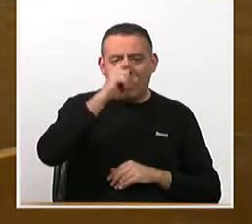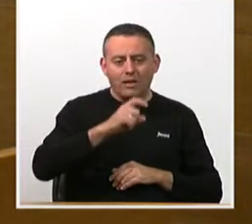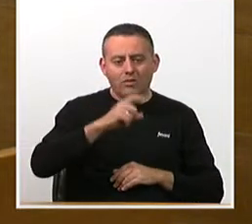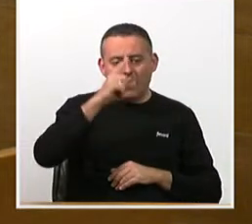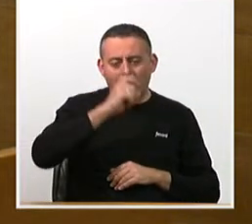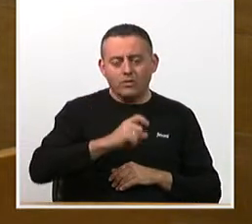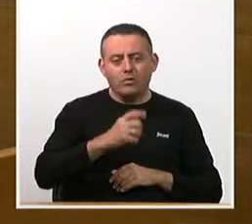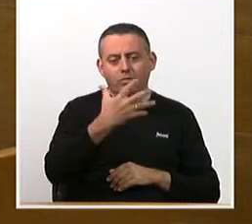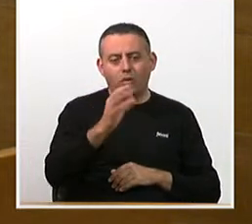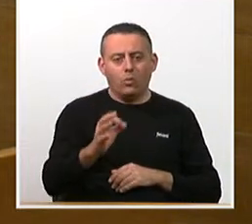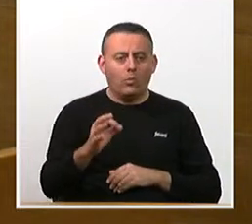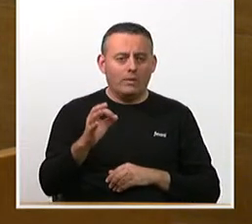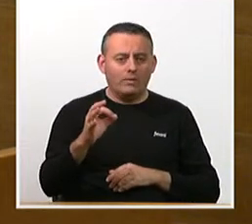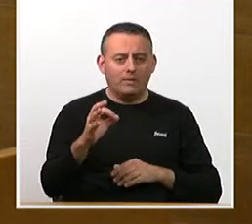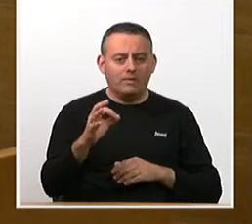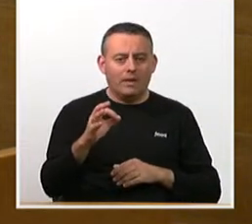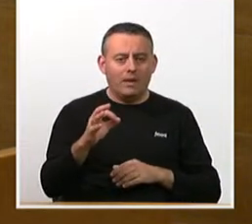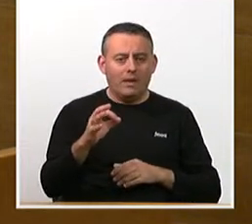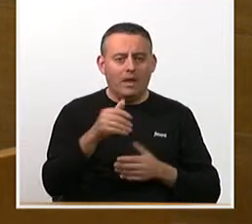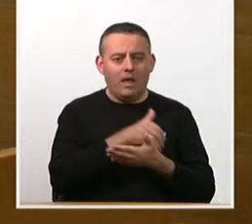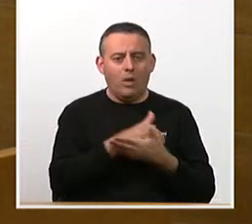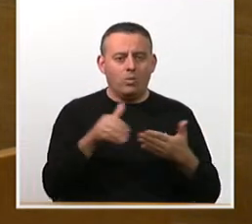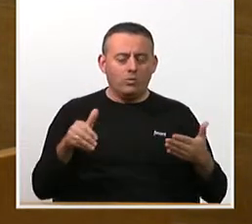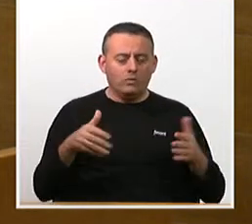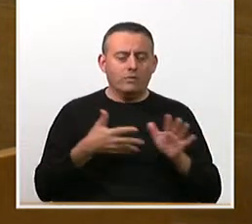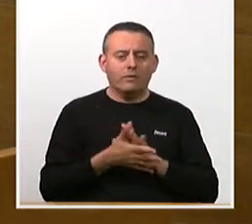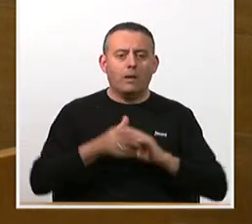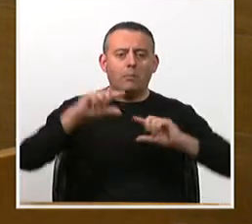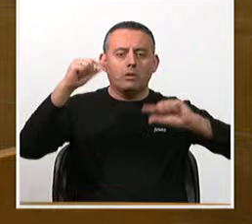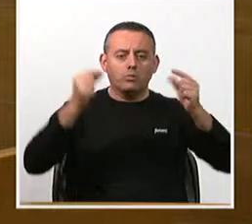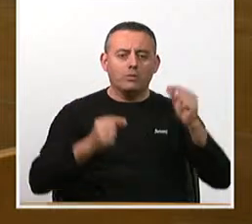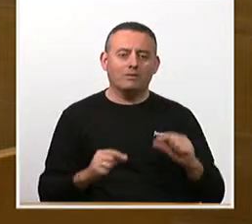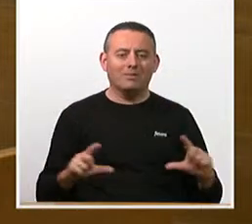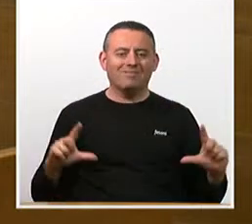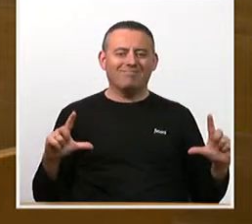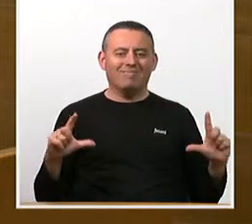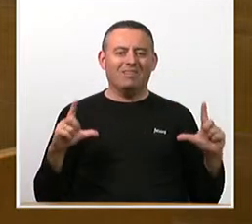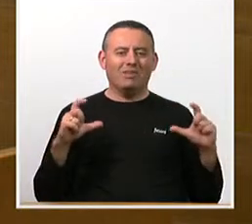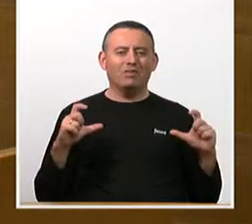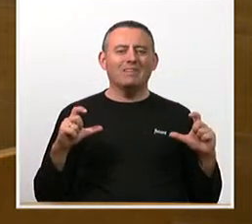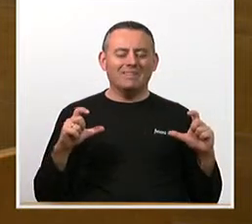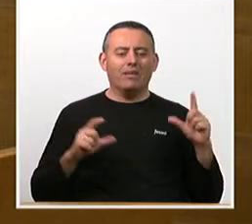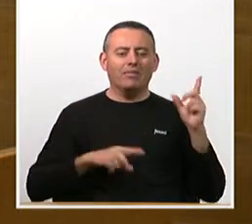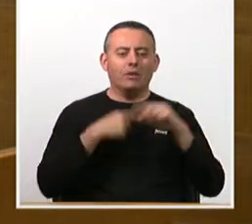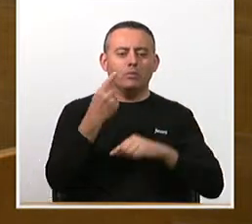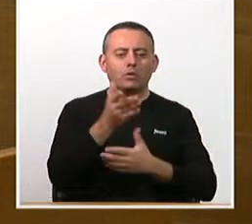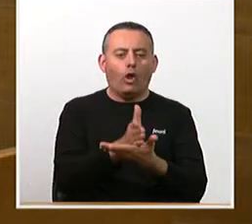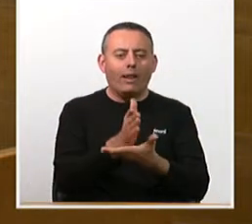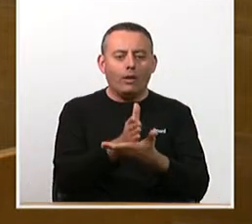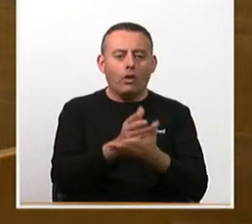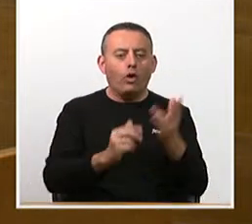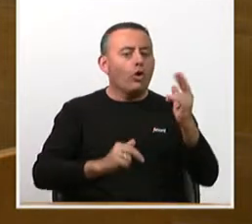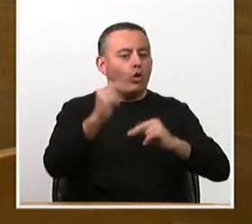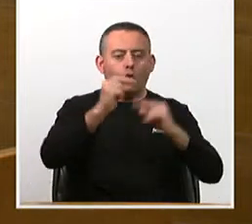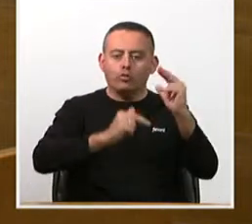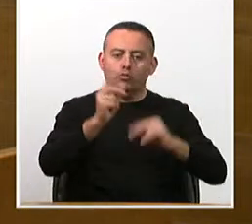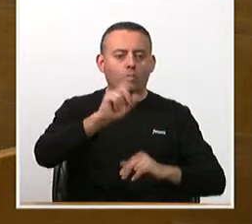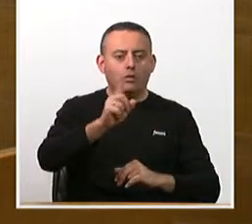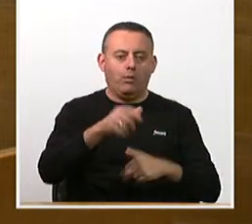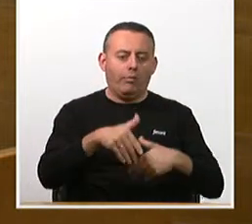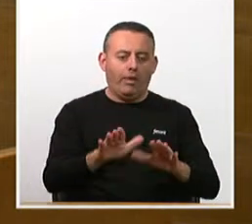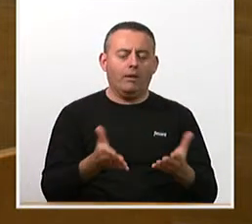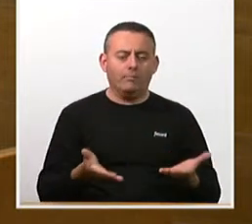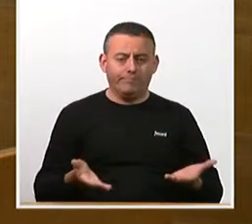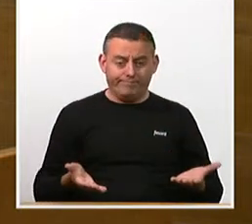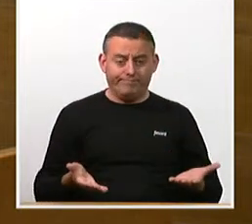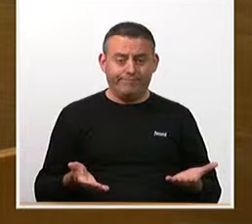comprometen ustedes el presupuesto se hacen la foto pero no construyen el colegio eh No construyen el colegio y esto es lo que nos